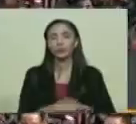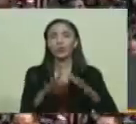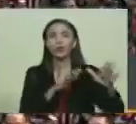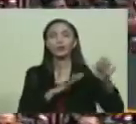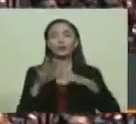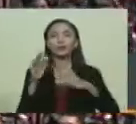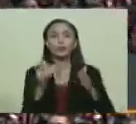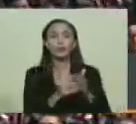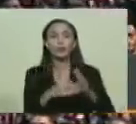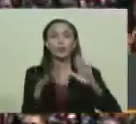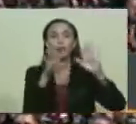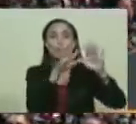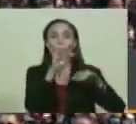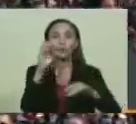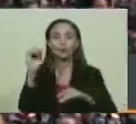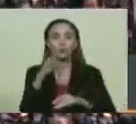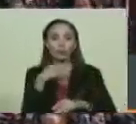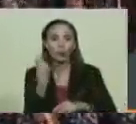15.900.